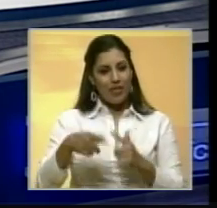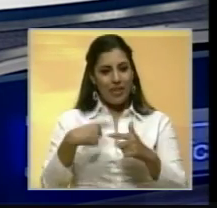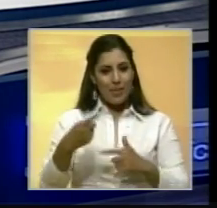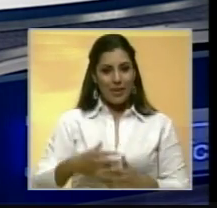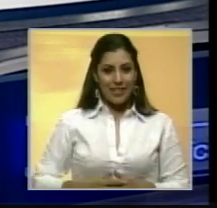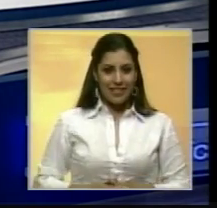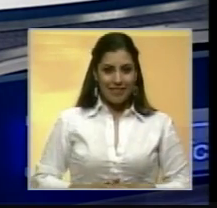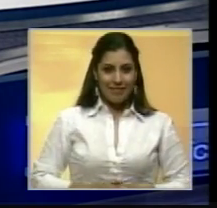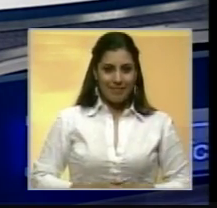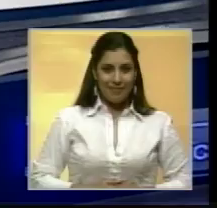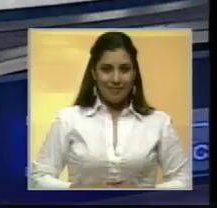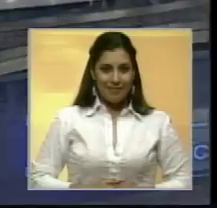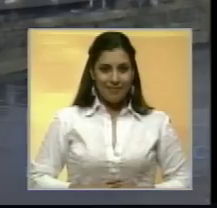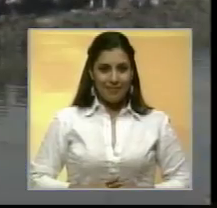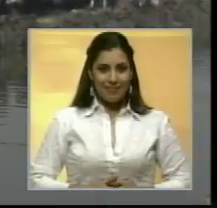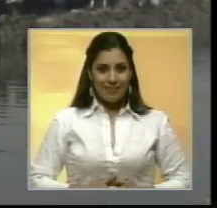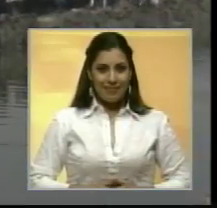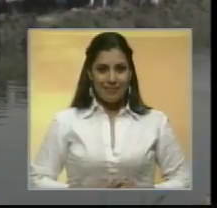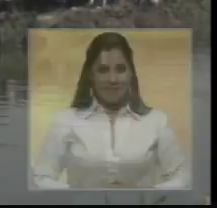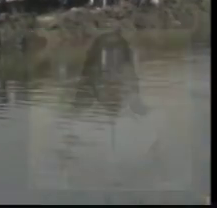regreso.